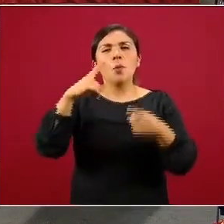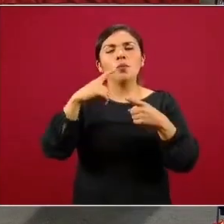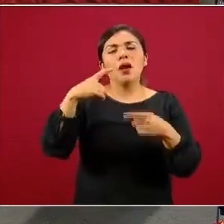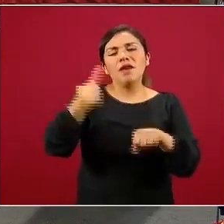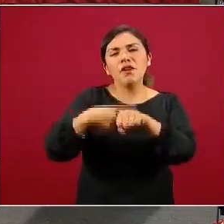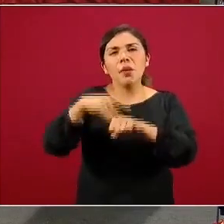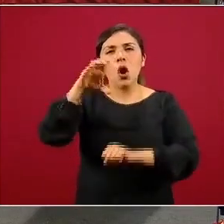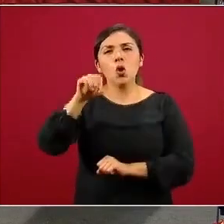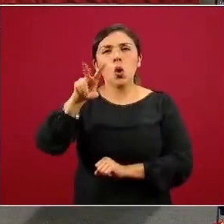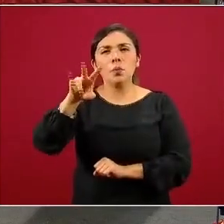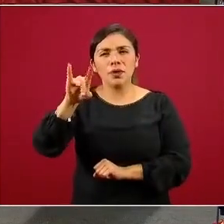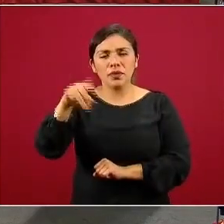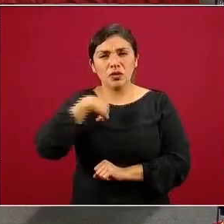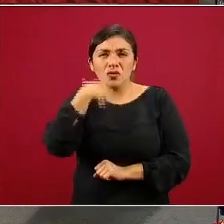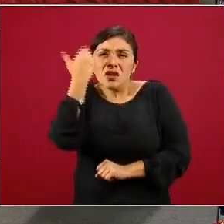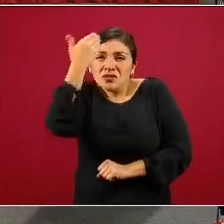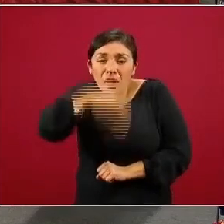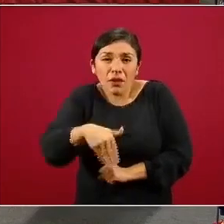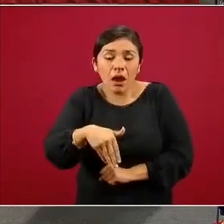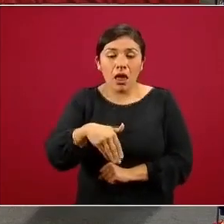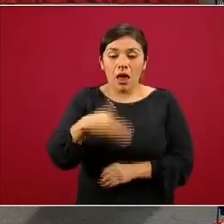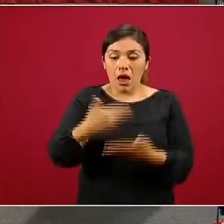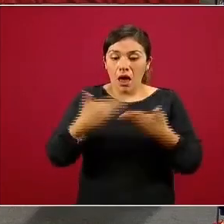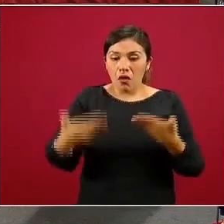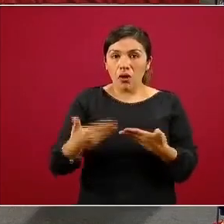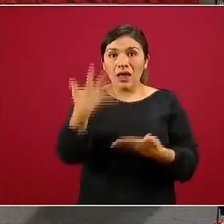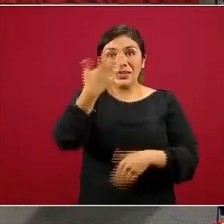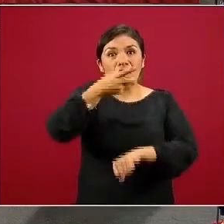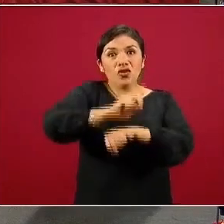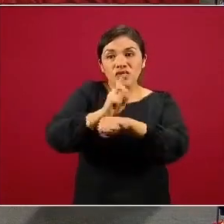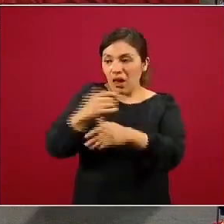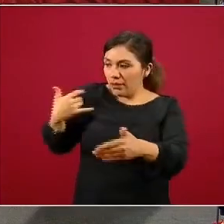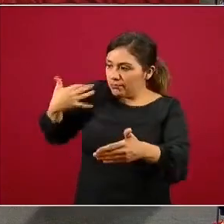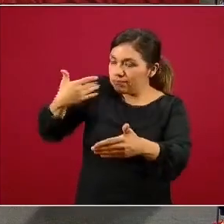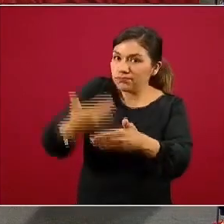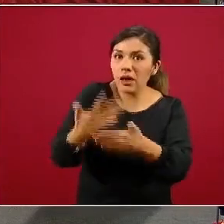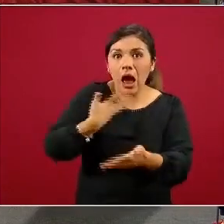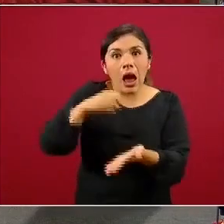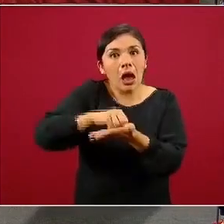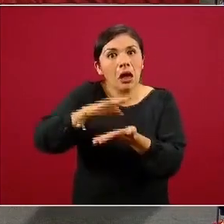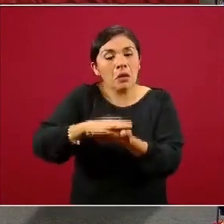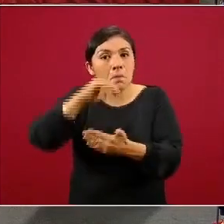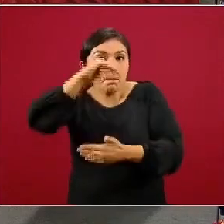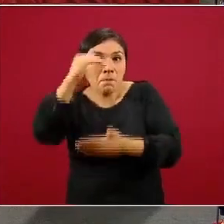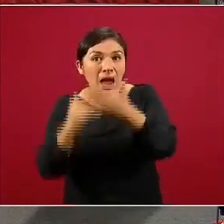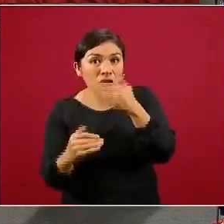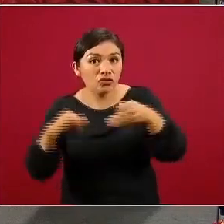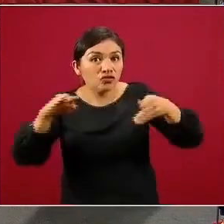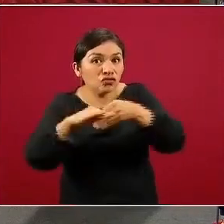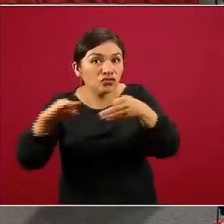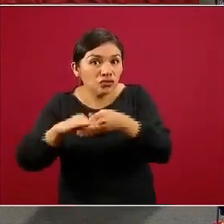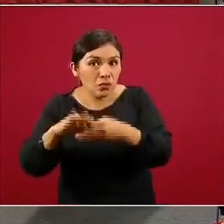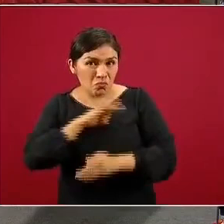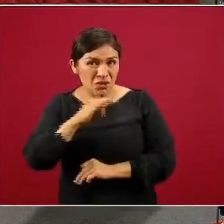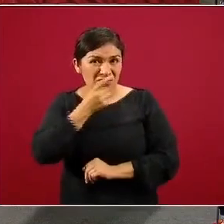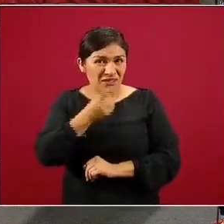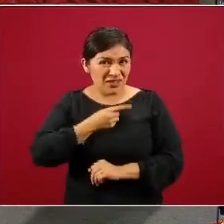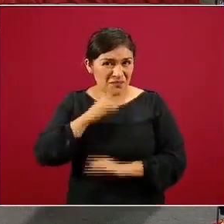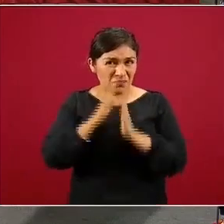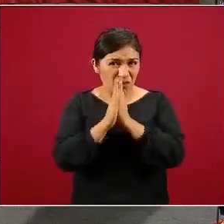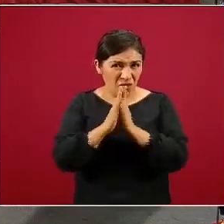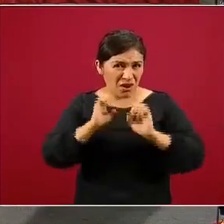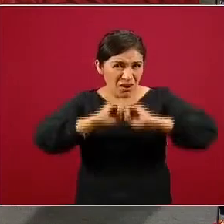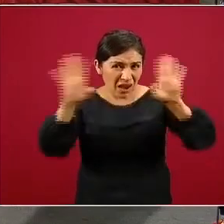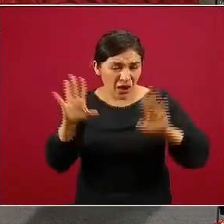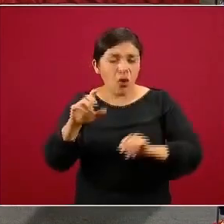Quisiera saber si por quinto día consecutivo se registra esta disminución de incidencia. Si me pueden